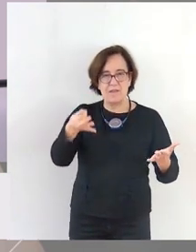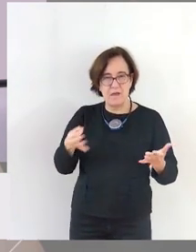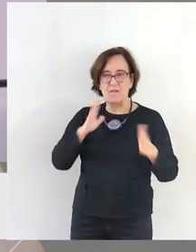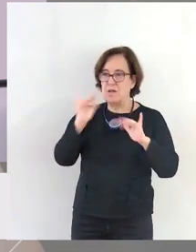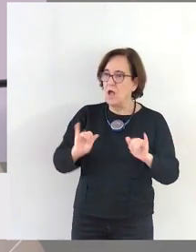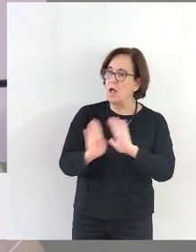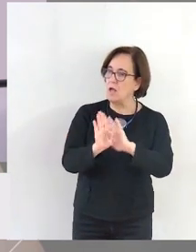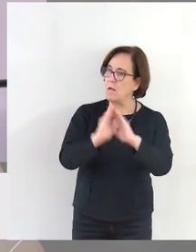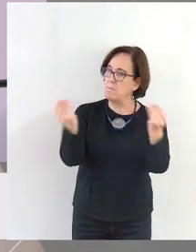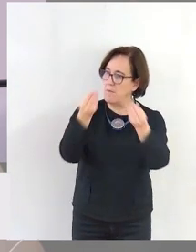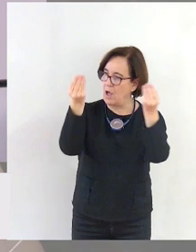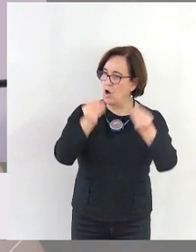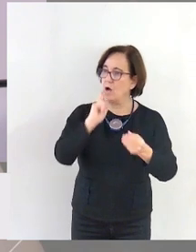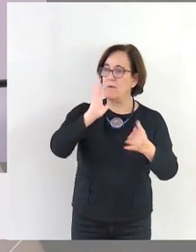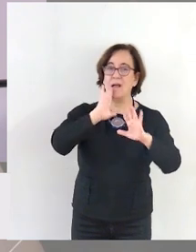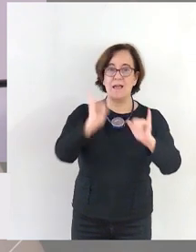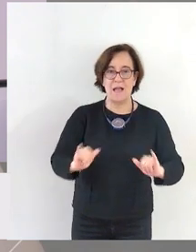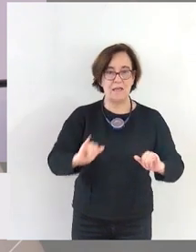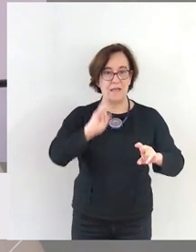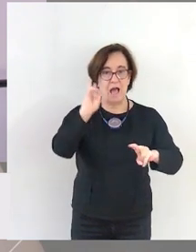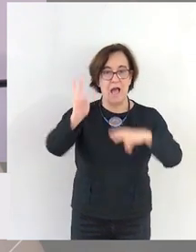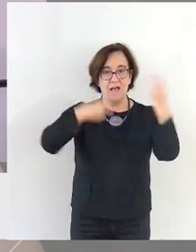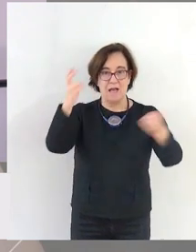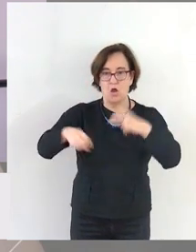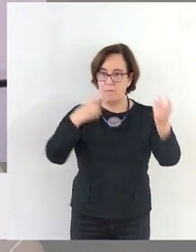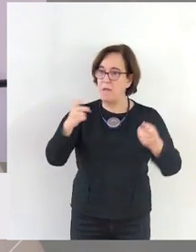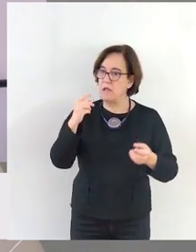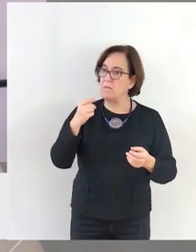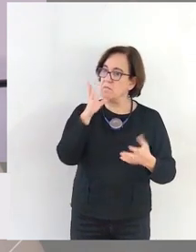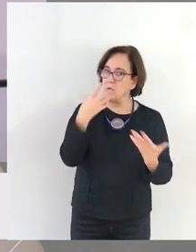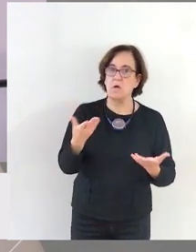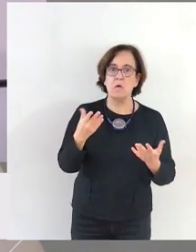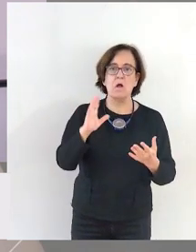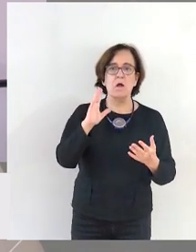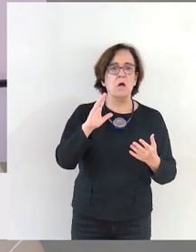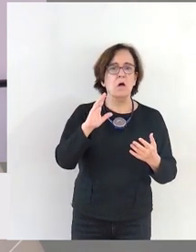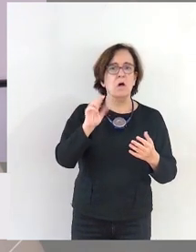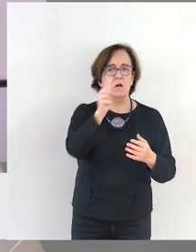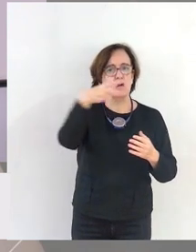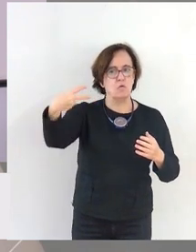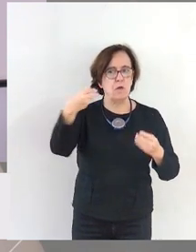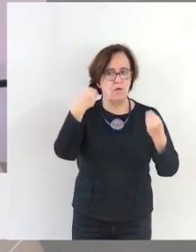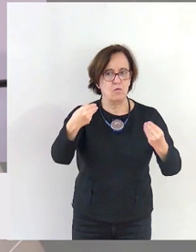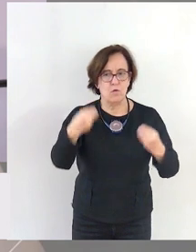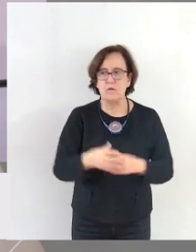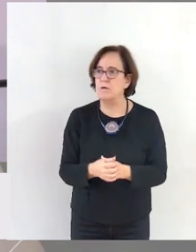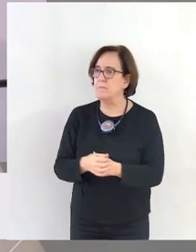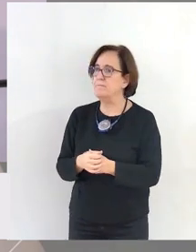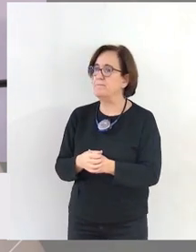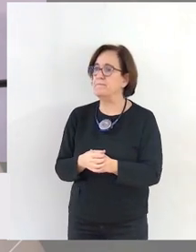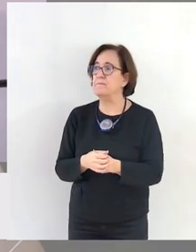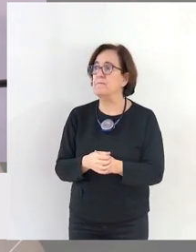continúa mejorando y la energía renovable está logrando muy buenos resultad muy buenos resultados en el sector eléctrico a pesar de